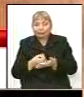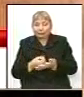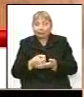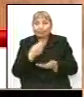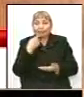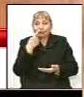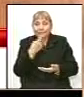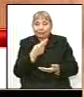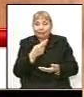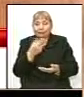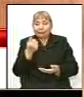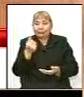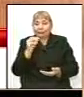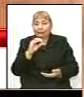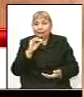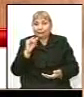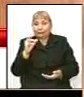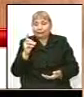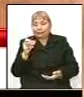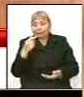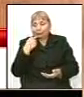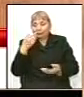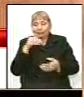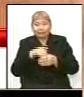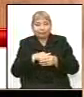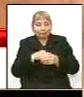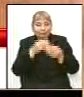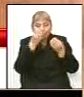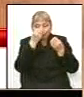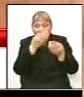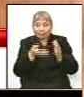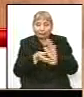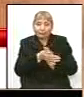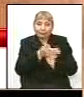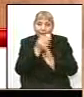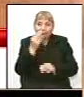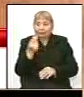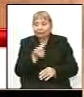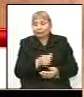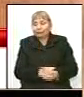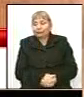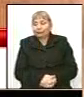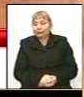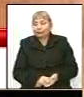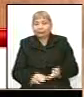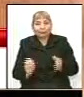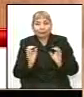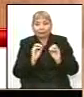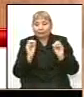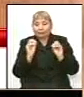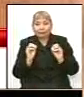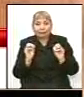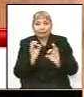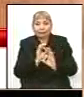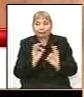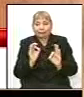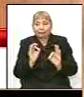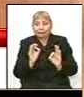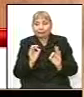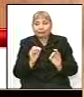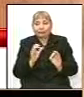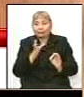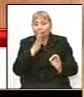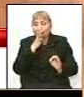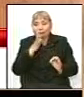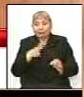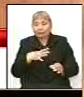siendo accesitario, ha venido a cumplir con esta obligación y se retira inmediatamente. No ha dejado en ningún momento, o no ha faltado